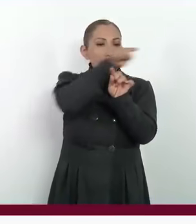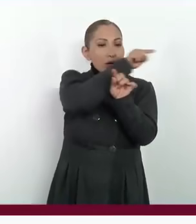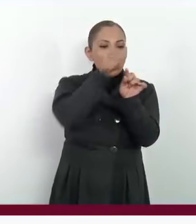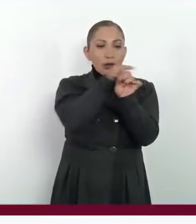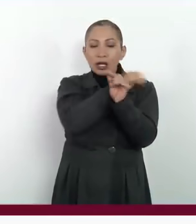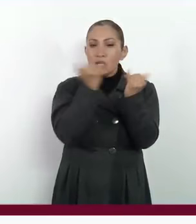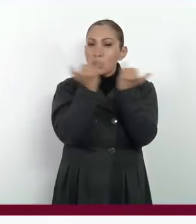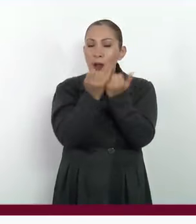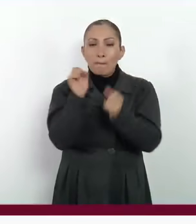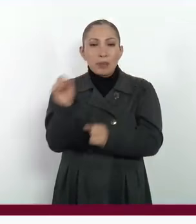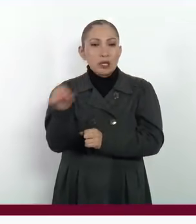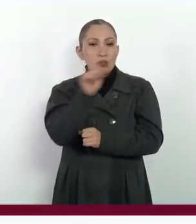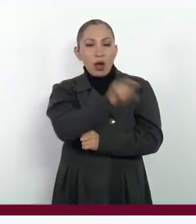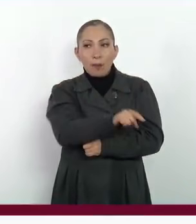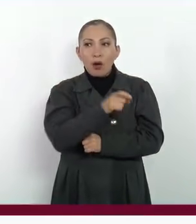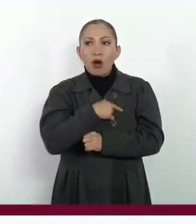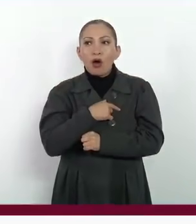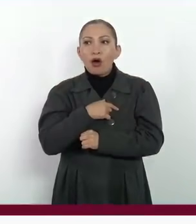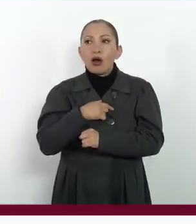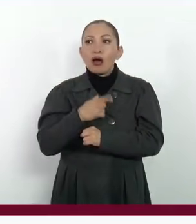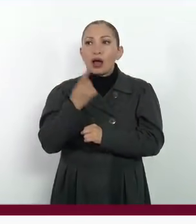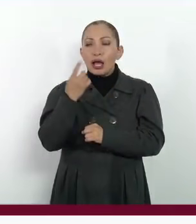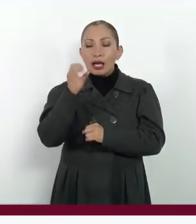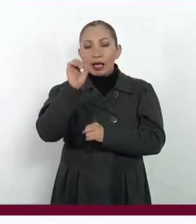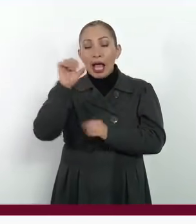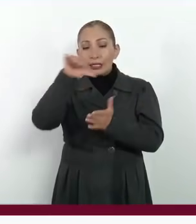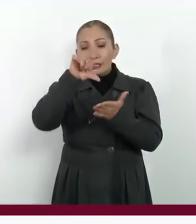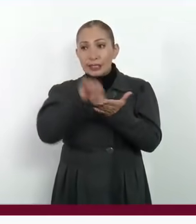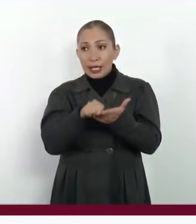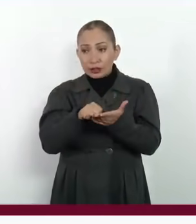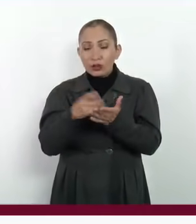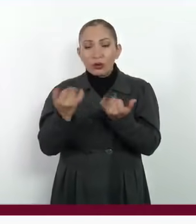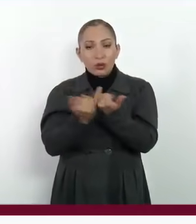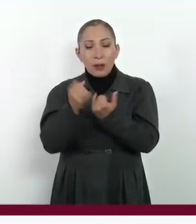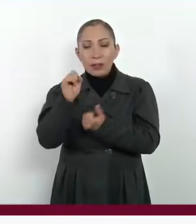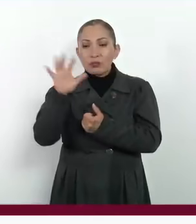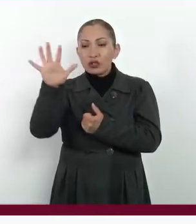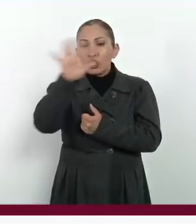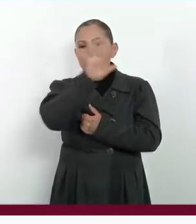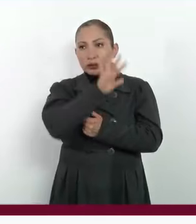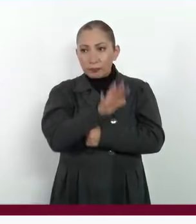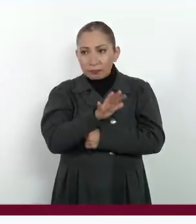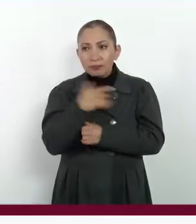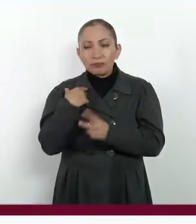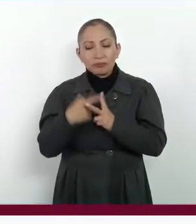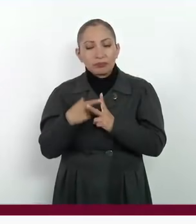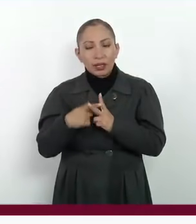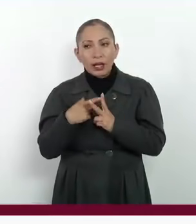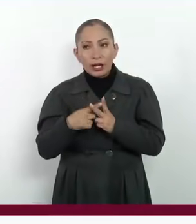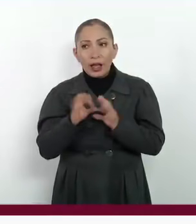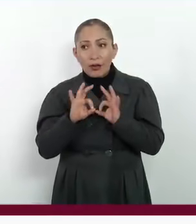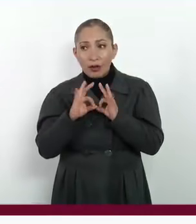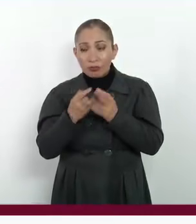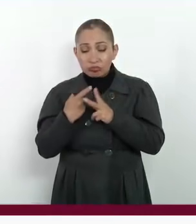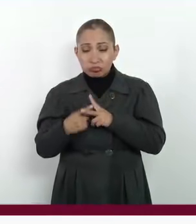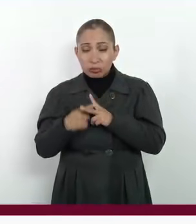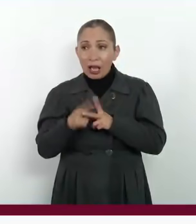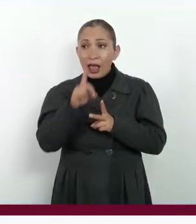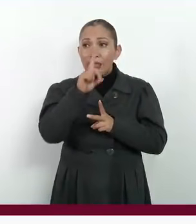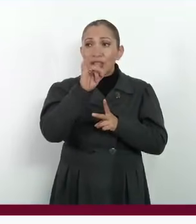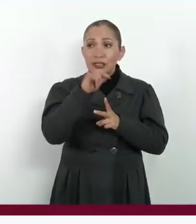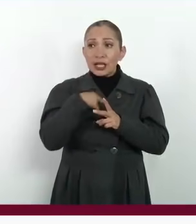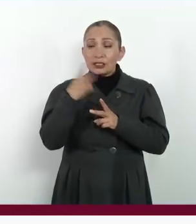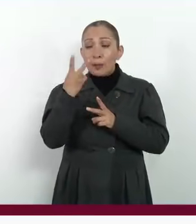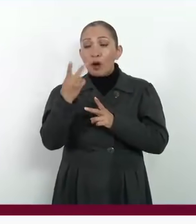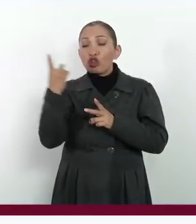punto P en ella, con coordenadas x,y, al centro es constante, la cual se calcula utilizando la fórmula de